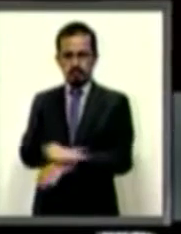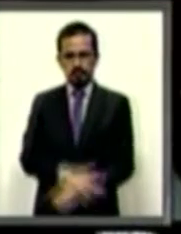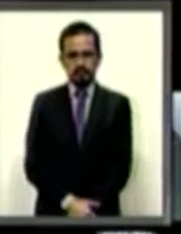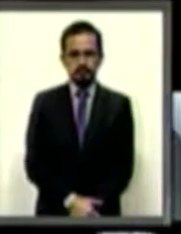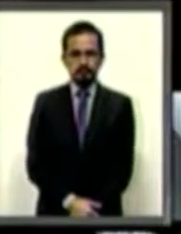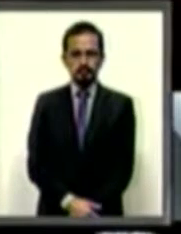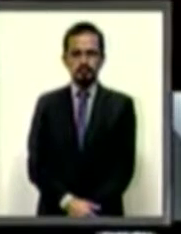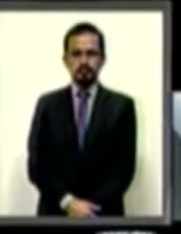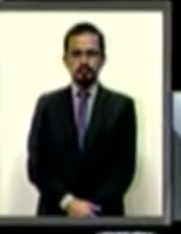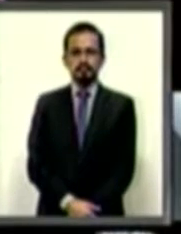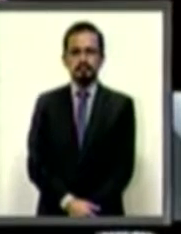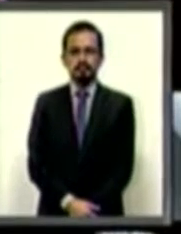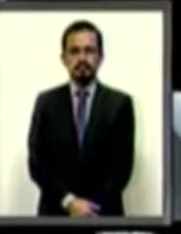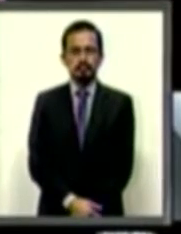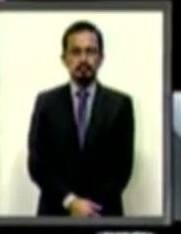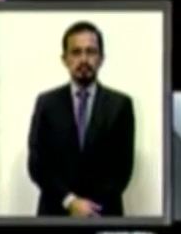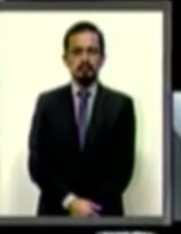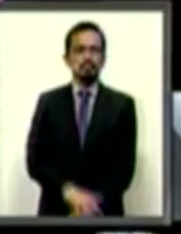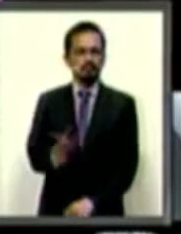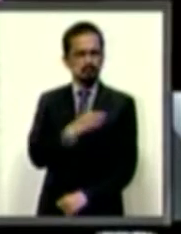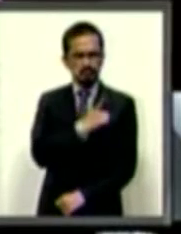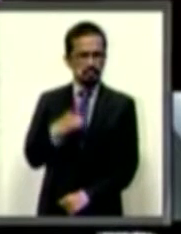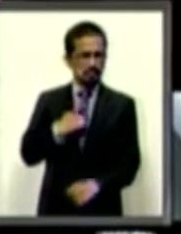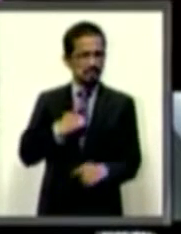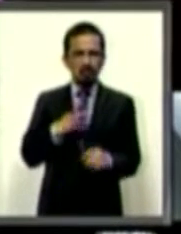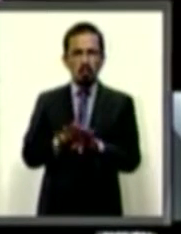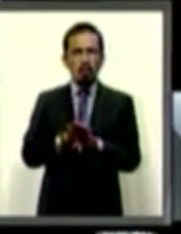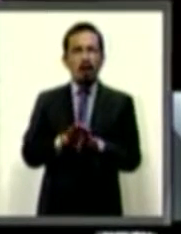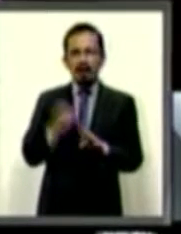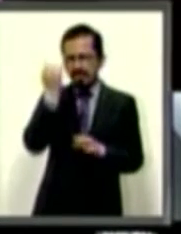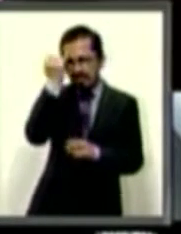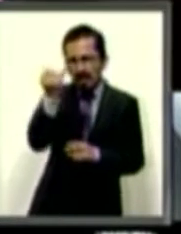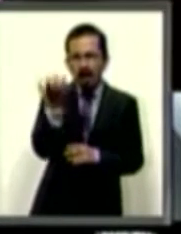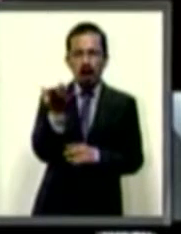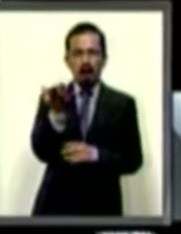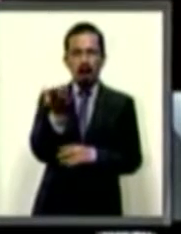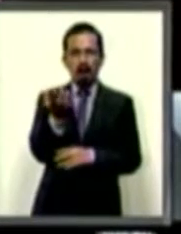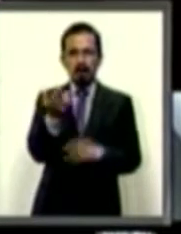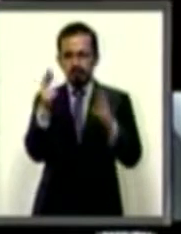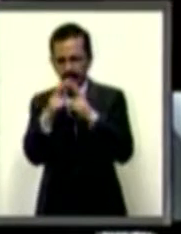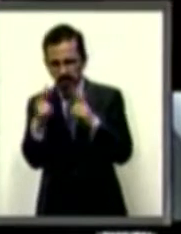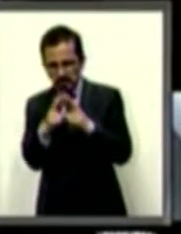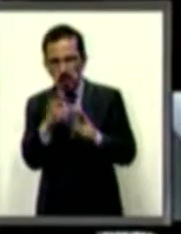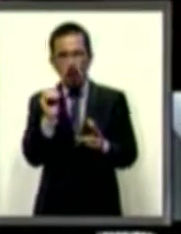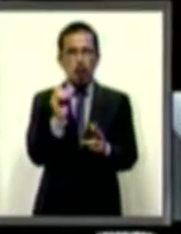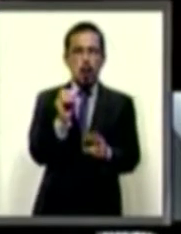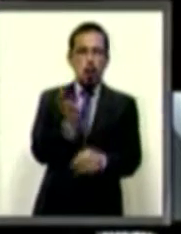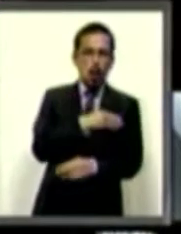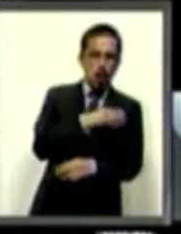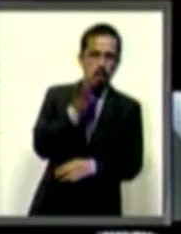Hay que quitar la carga moral, religiosa, de desaprobación social